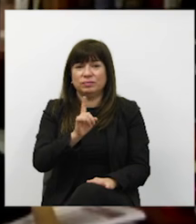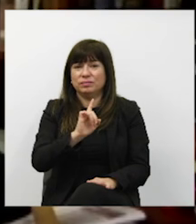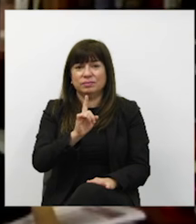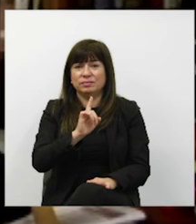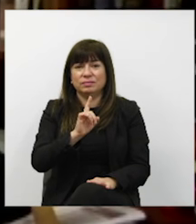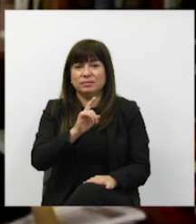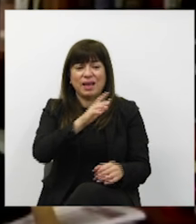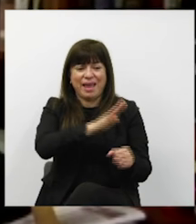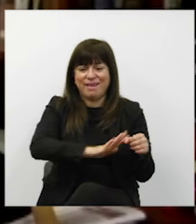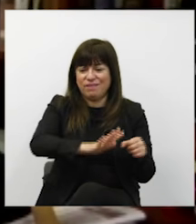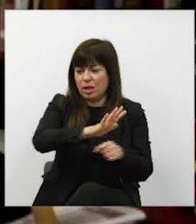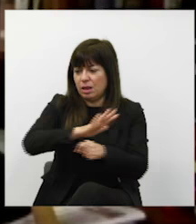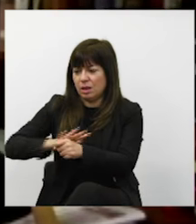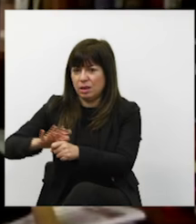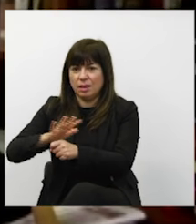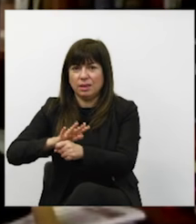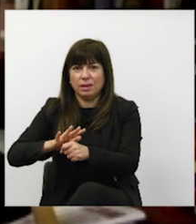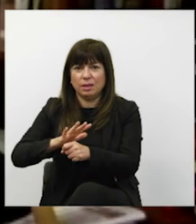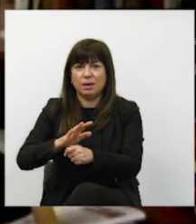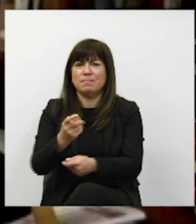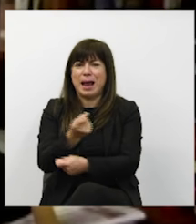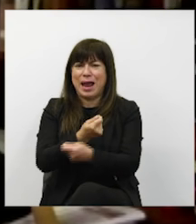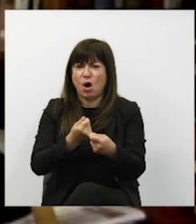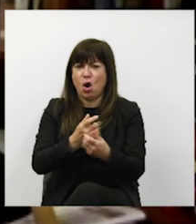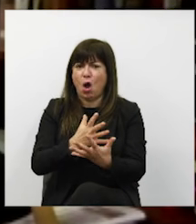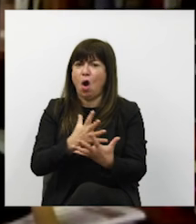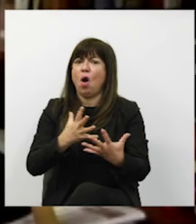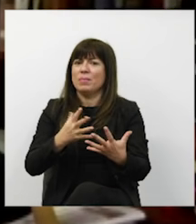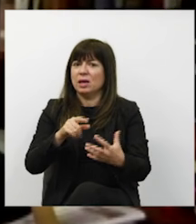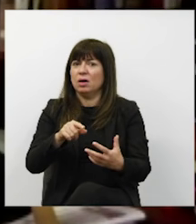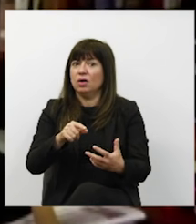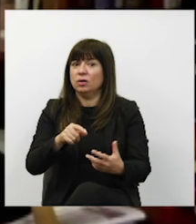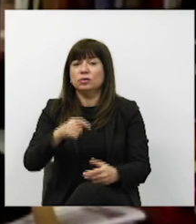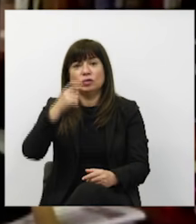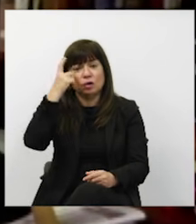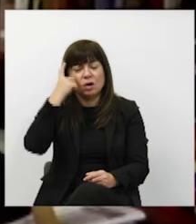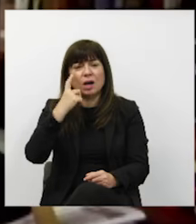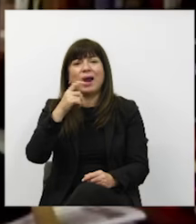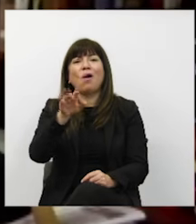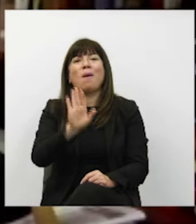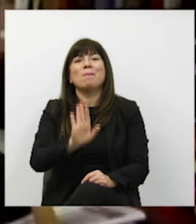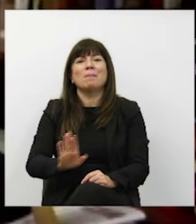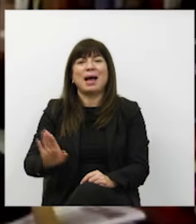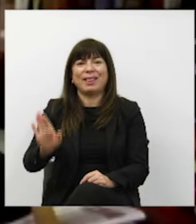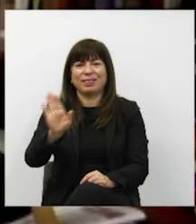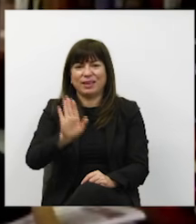estos efectos macroeconómicos. Me parece a mí que hay que mantener a los talibanes